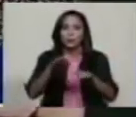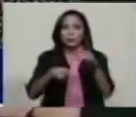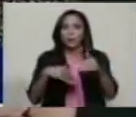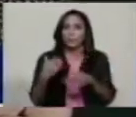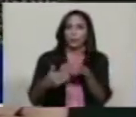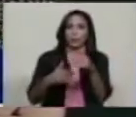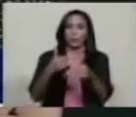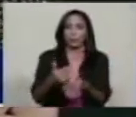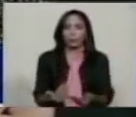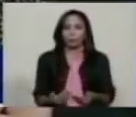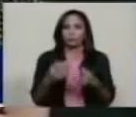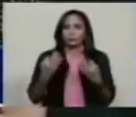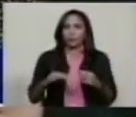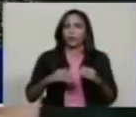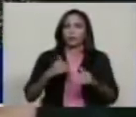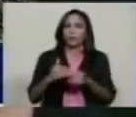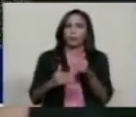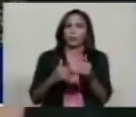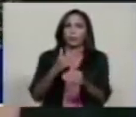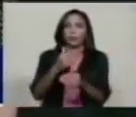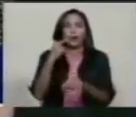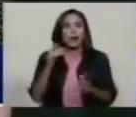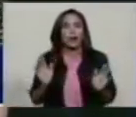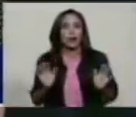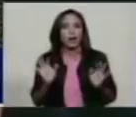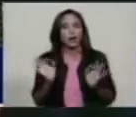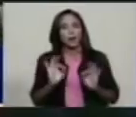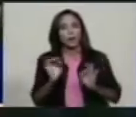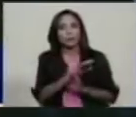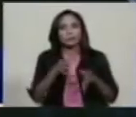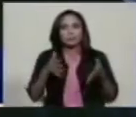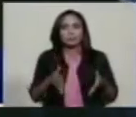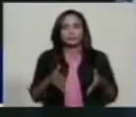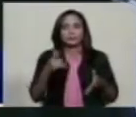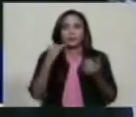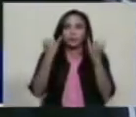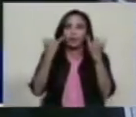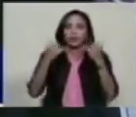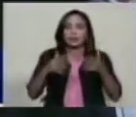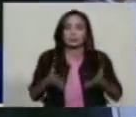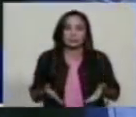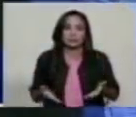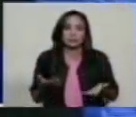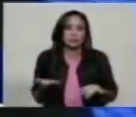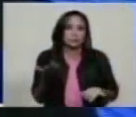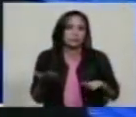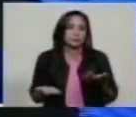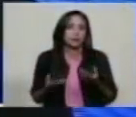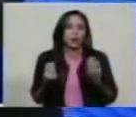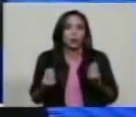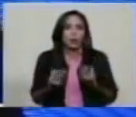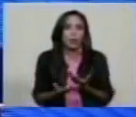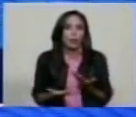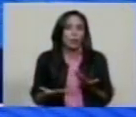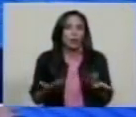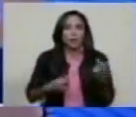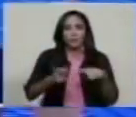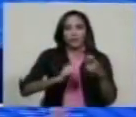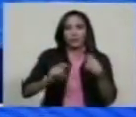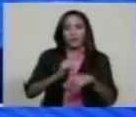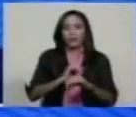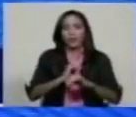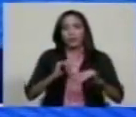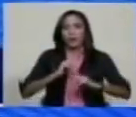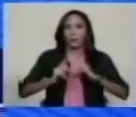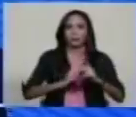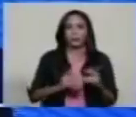construimos paso a paso, podemos quedarnos en las iniciativas que realmente solo terminan en los eventos